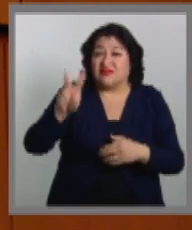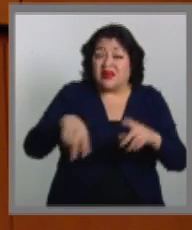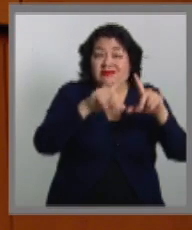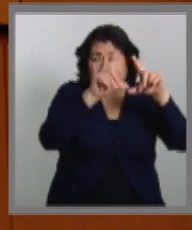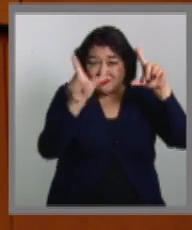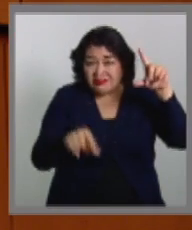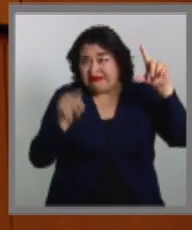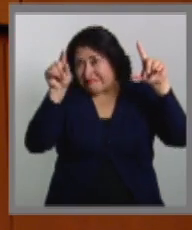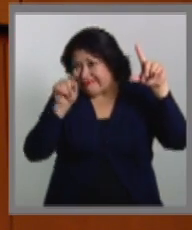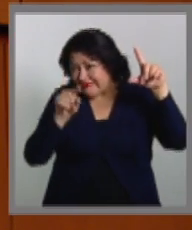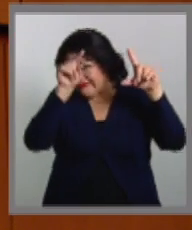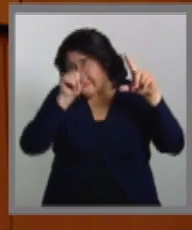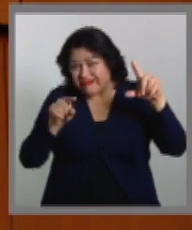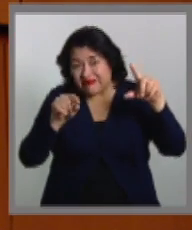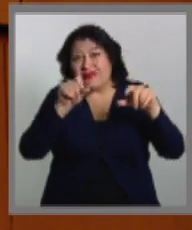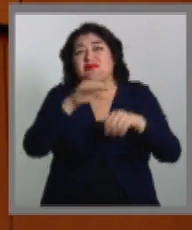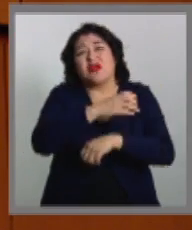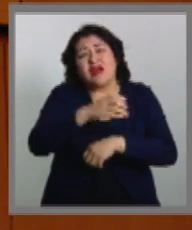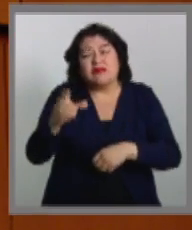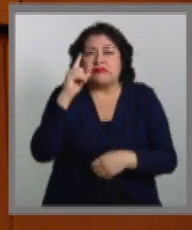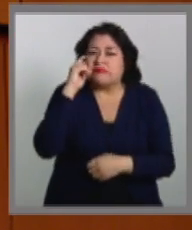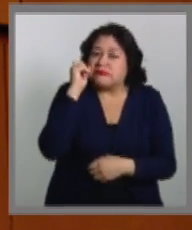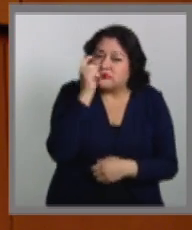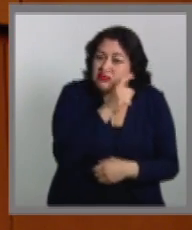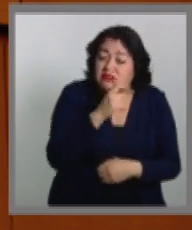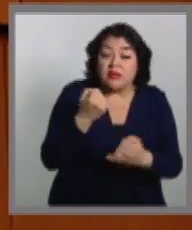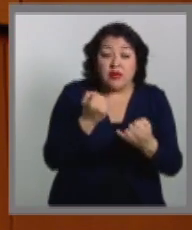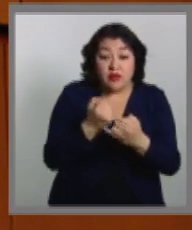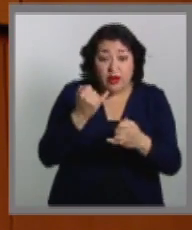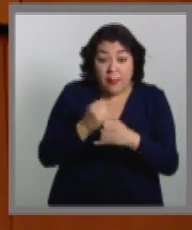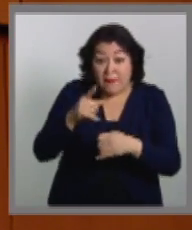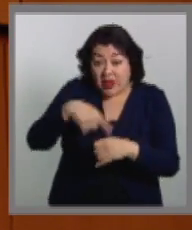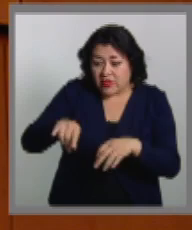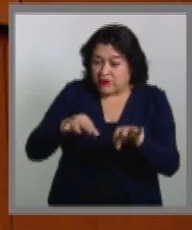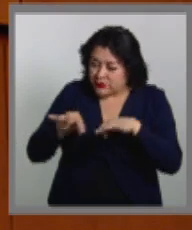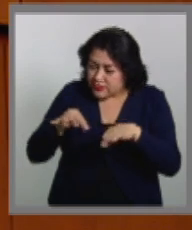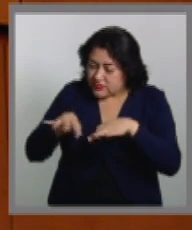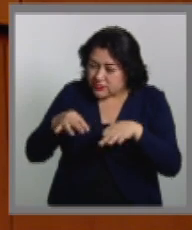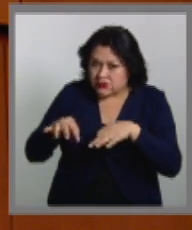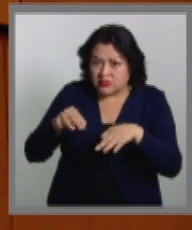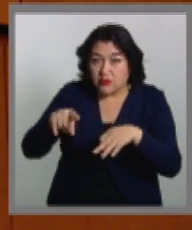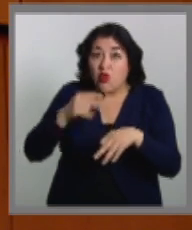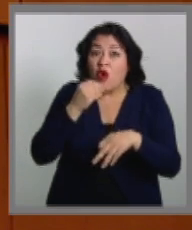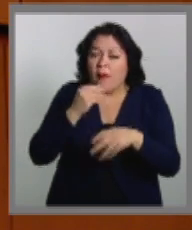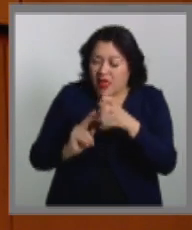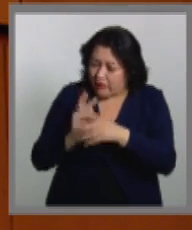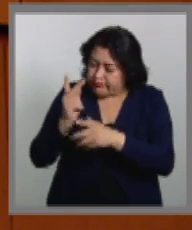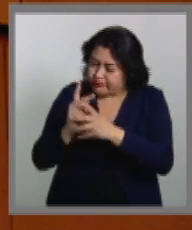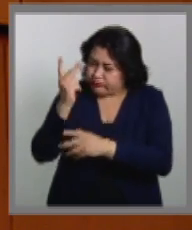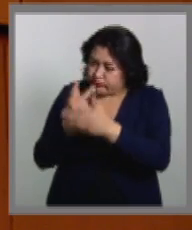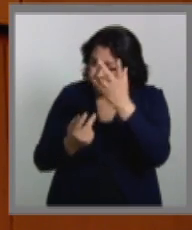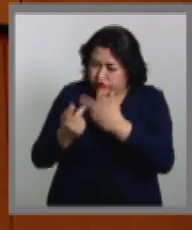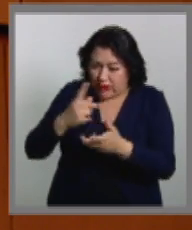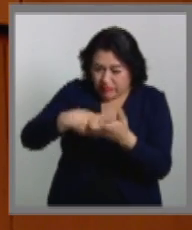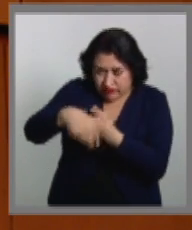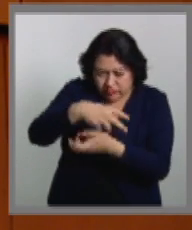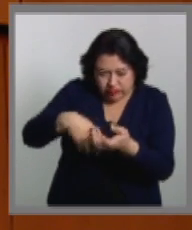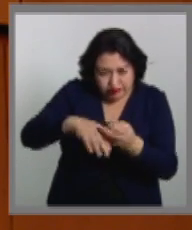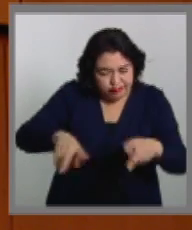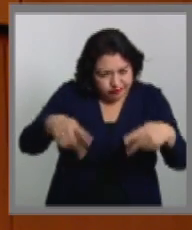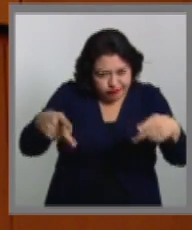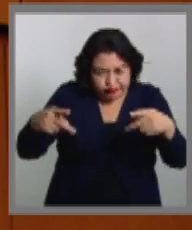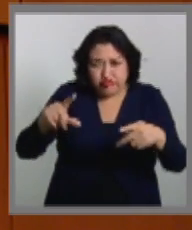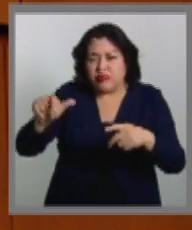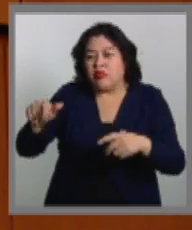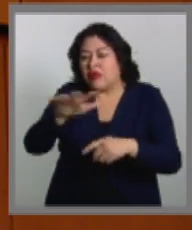así como para elevar la producción de alimentos y conservar los recursos naturales. En razón de